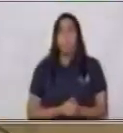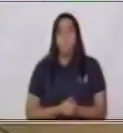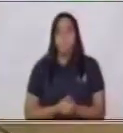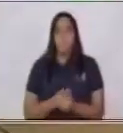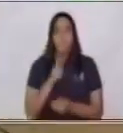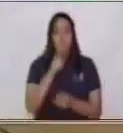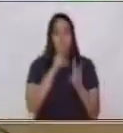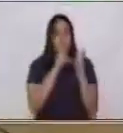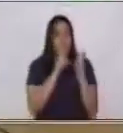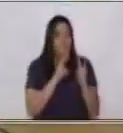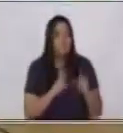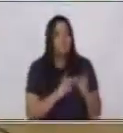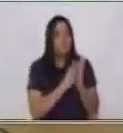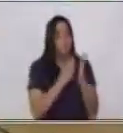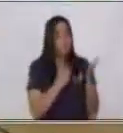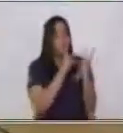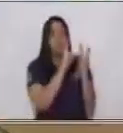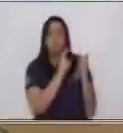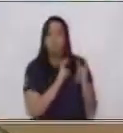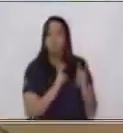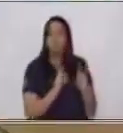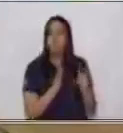Revisa en tus apuntes.